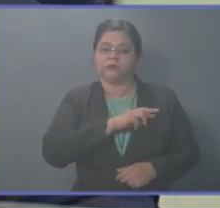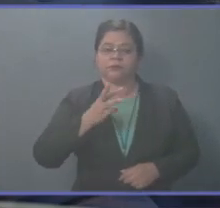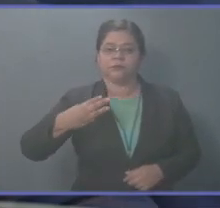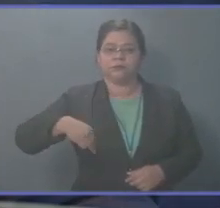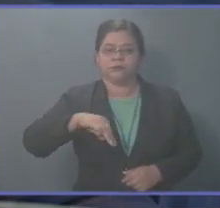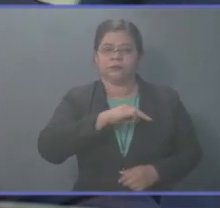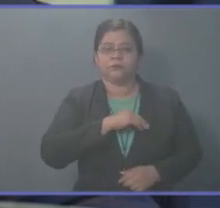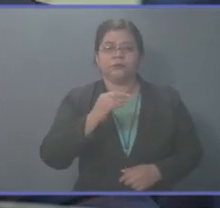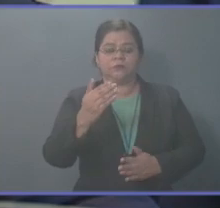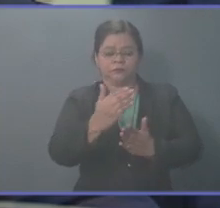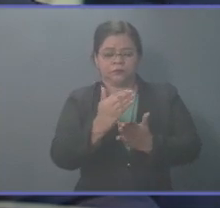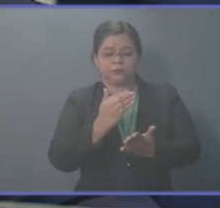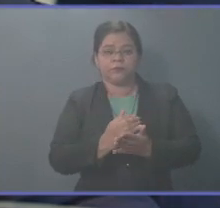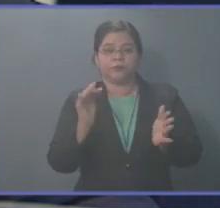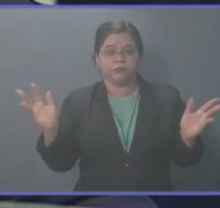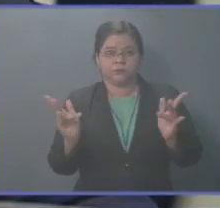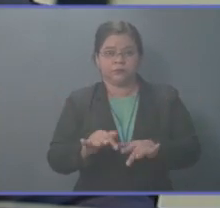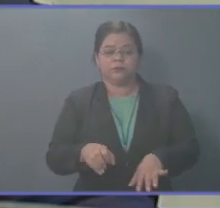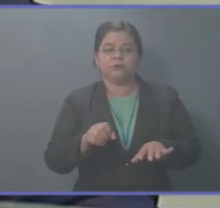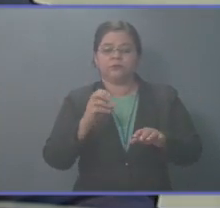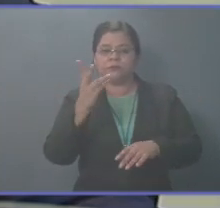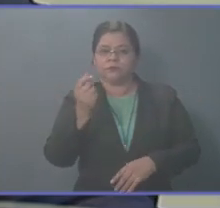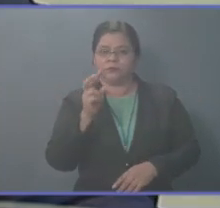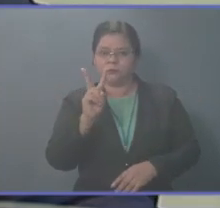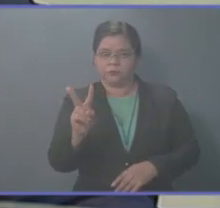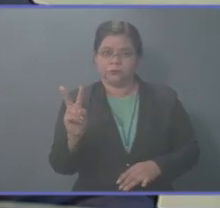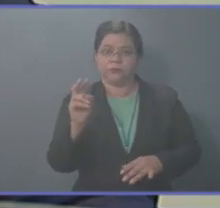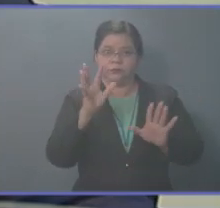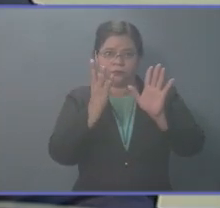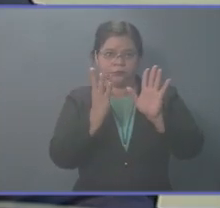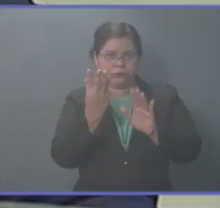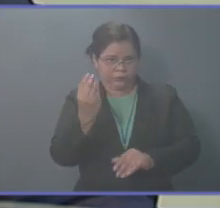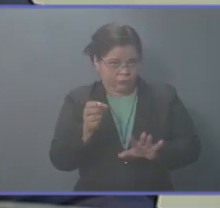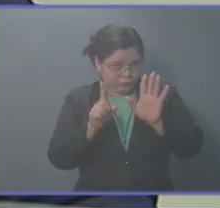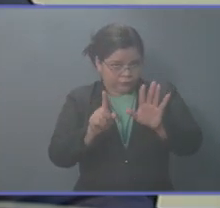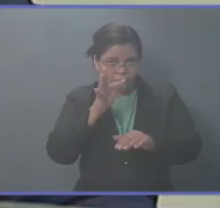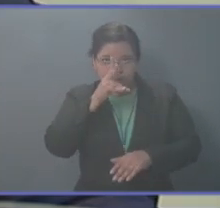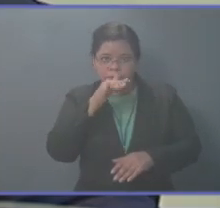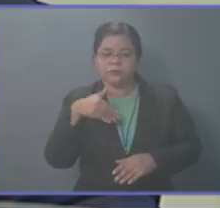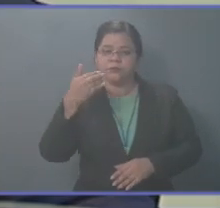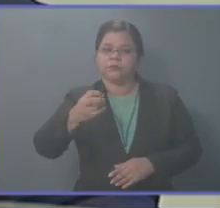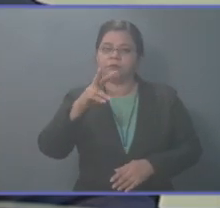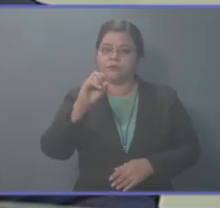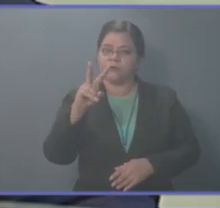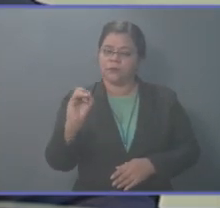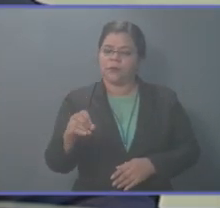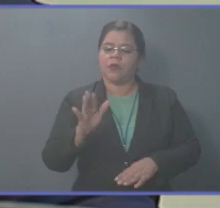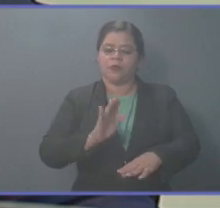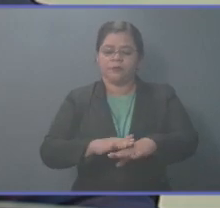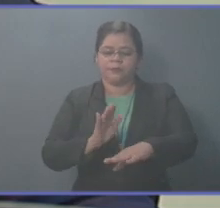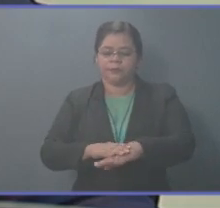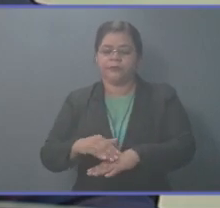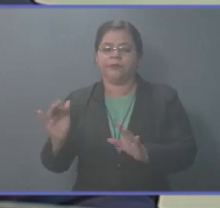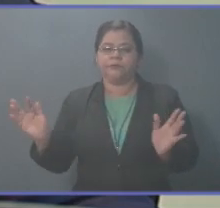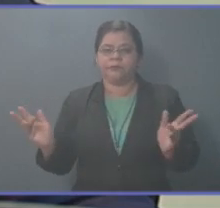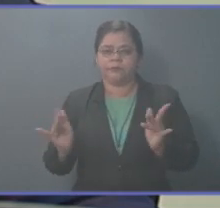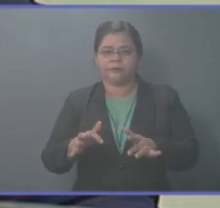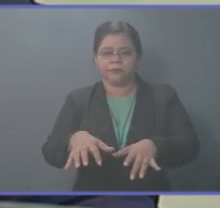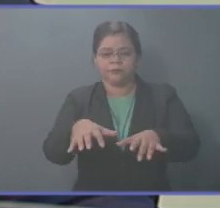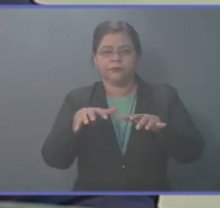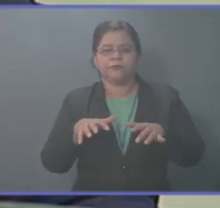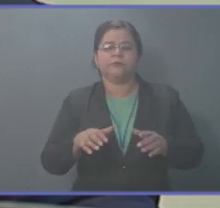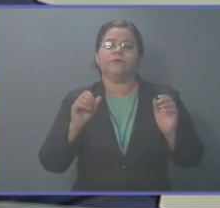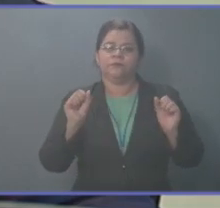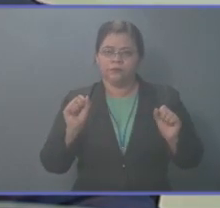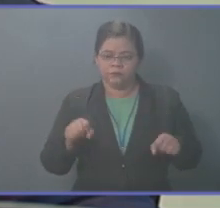sesión número 2 de 6 de febrero de 2020, mediante el cual se acordó por unanimidad convocar a la Asamblea Legislativa para que llevara